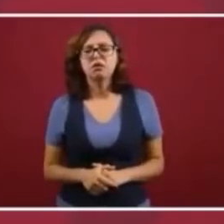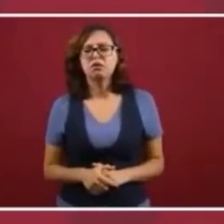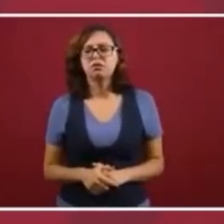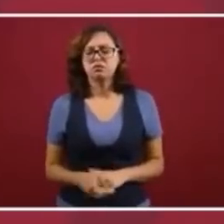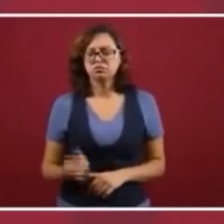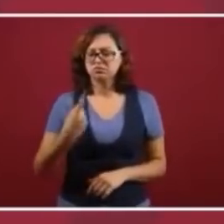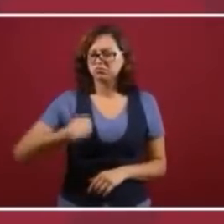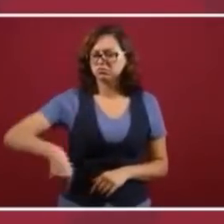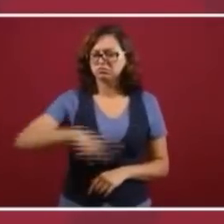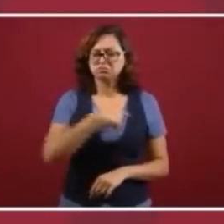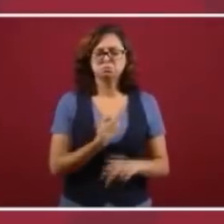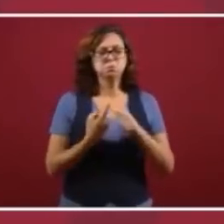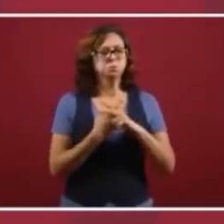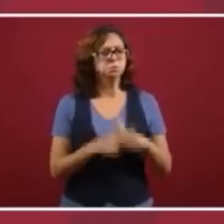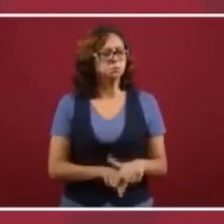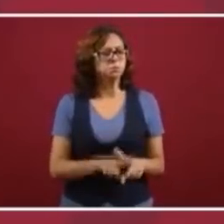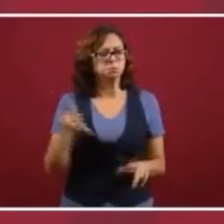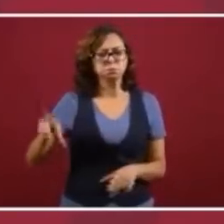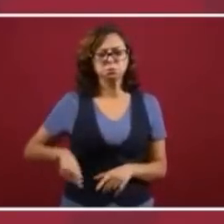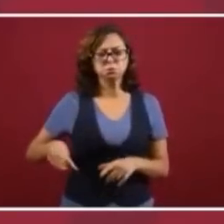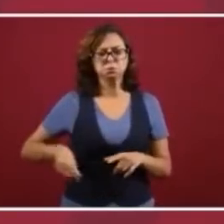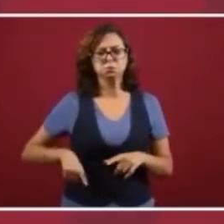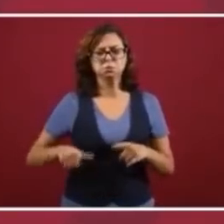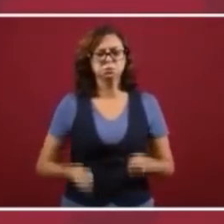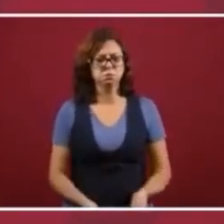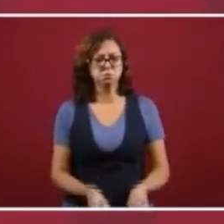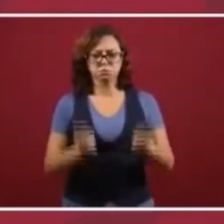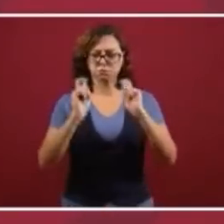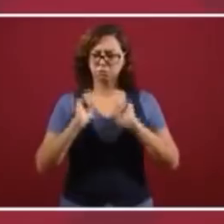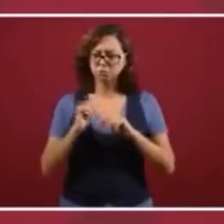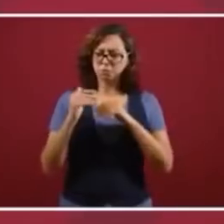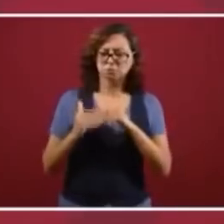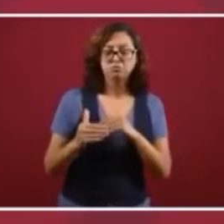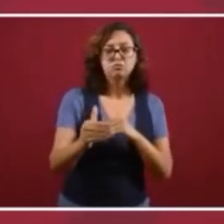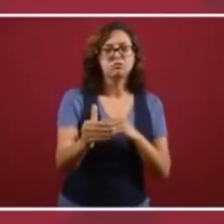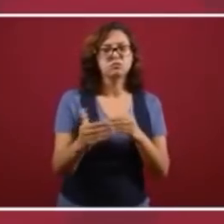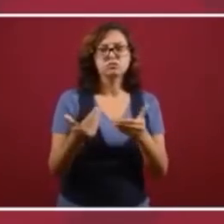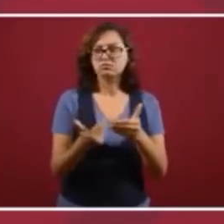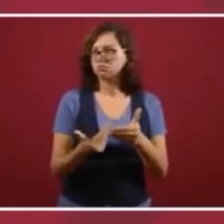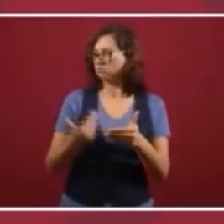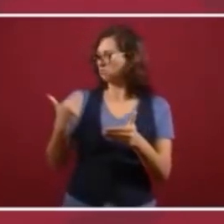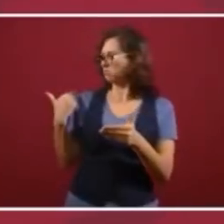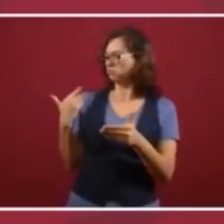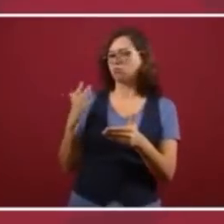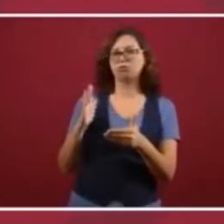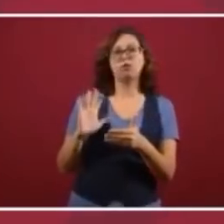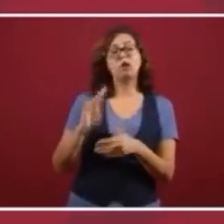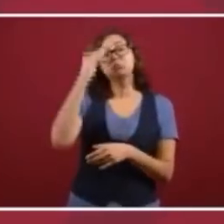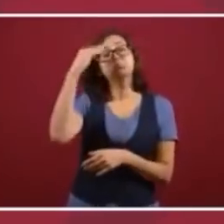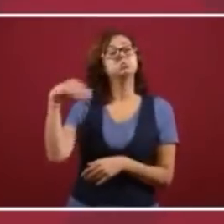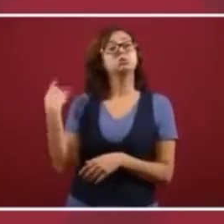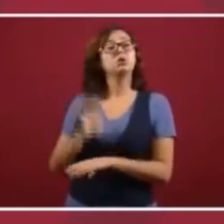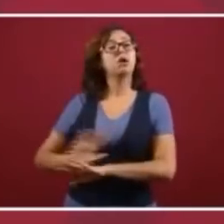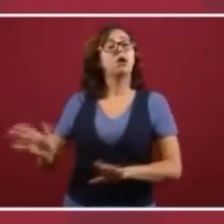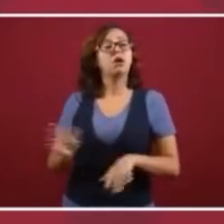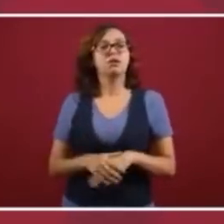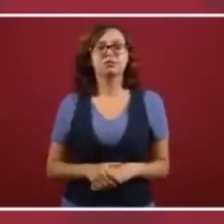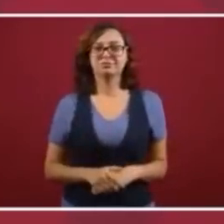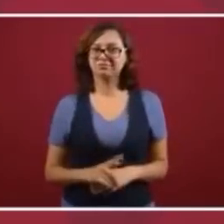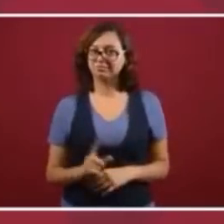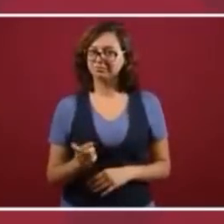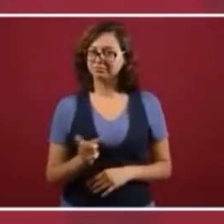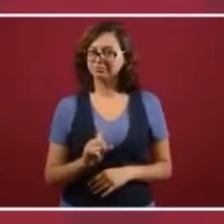aquí y hay una especie de amnesia, ¿sí? Y ya estamos aquí.